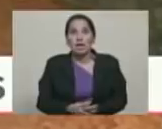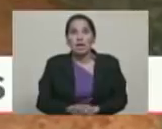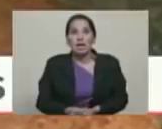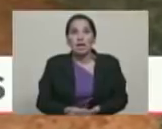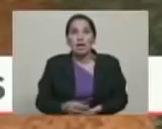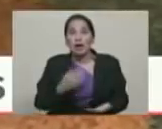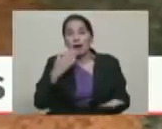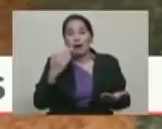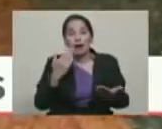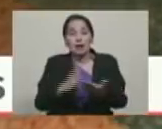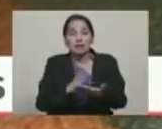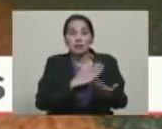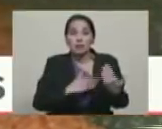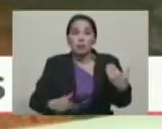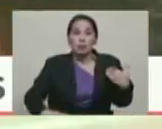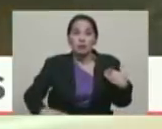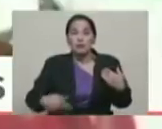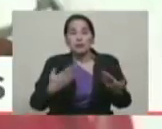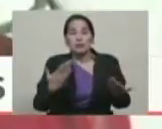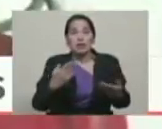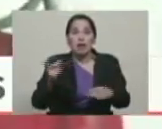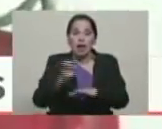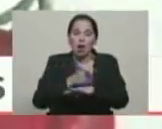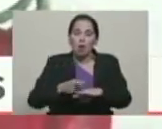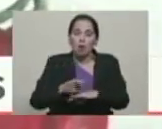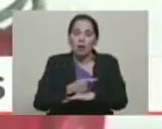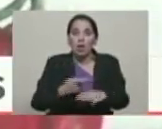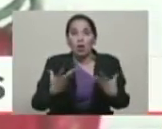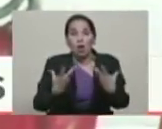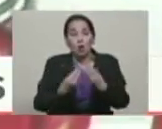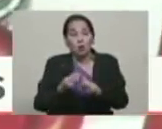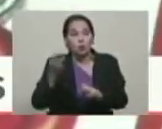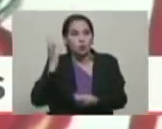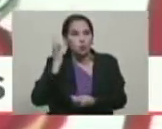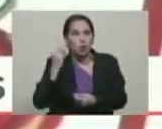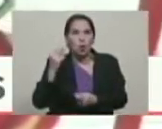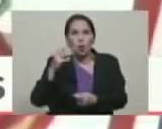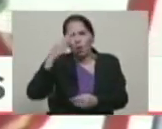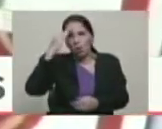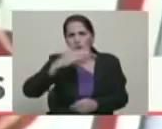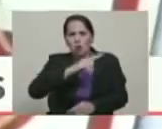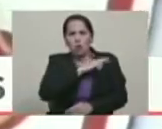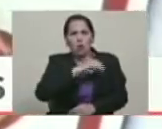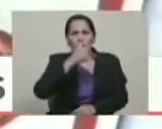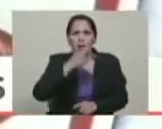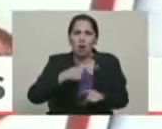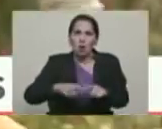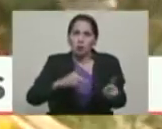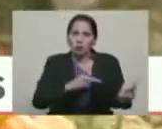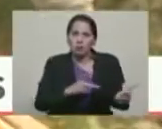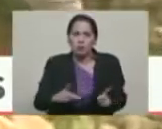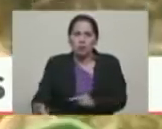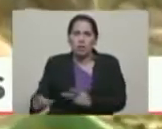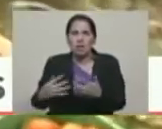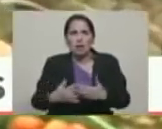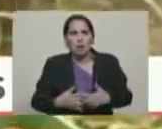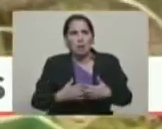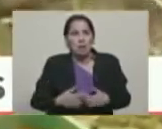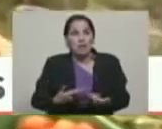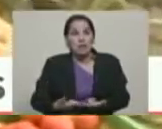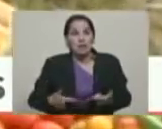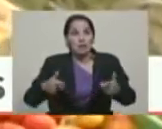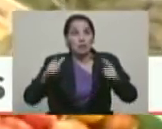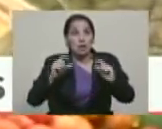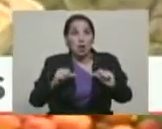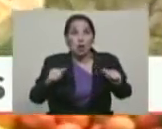la gobernadora del estado, la señora Edi González, y Cris Martínez, el coronel. Le doy la bienvenida a Planta Libertad, una planta que inició